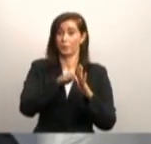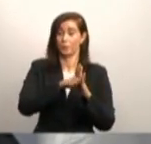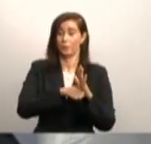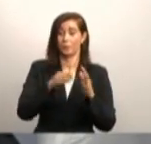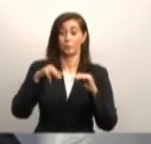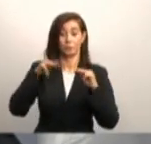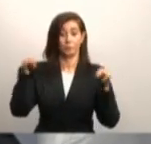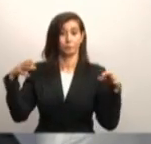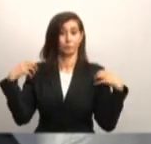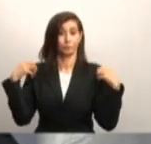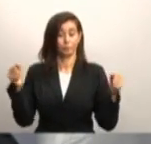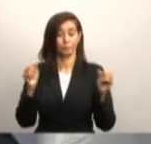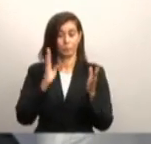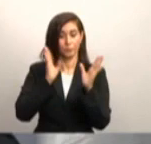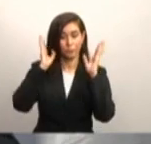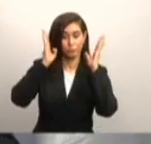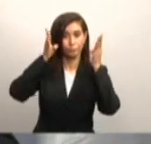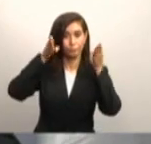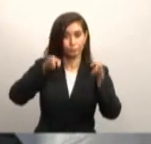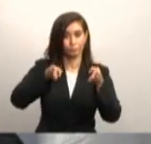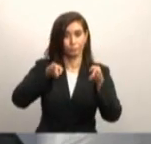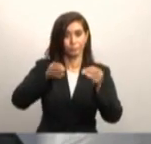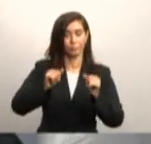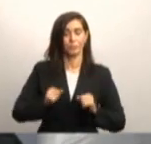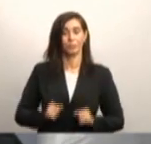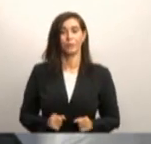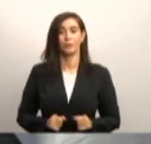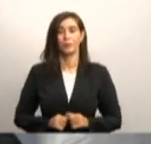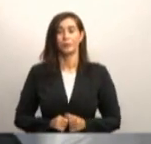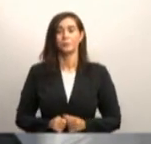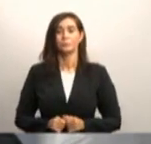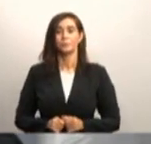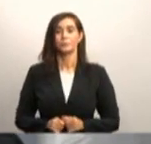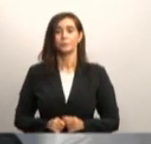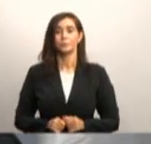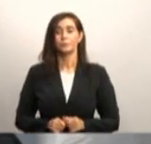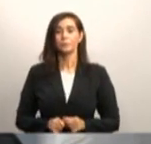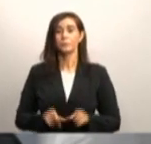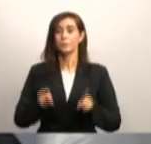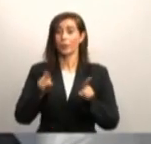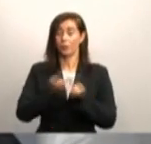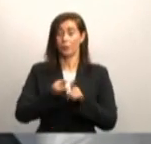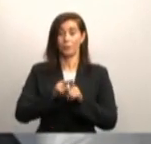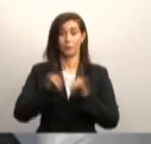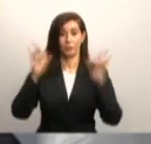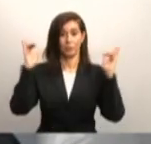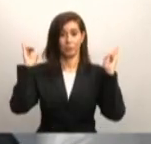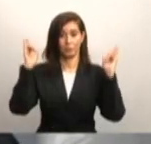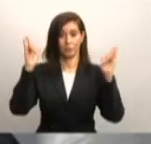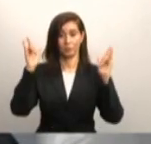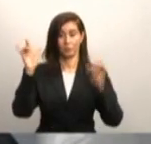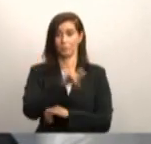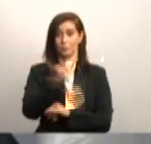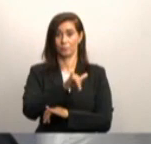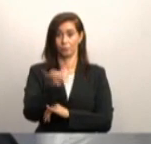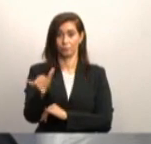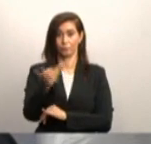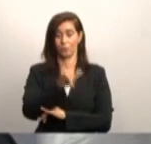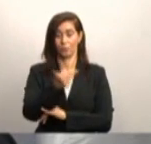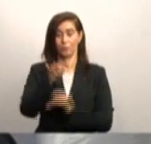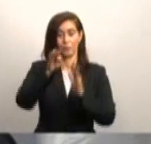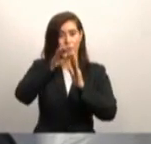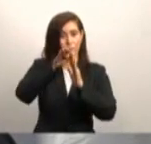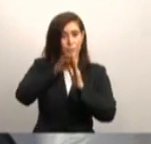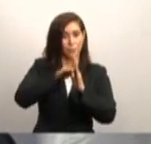medidas tomadas. Lo mismo está pasando con la ciudad de Santiago, que ha